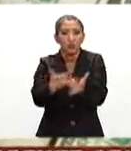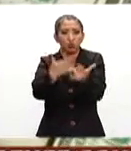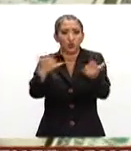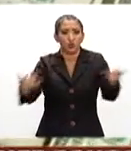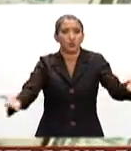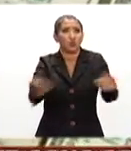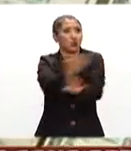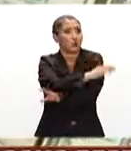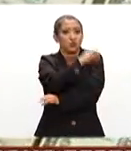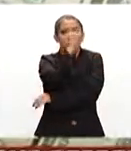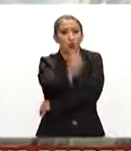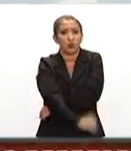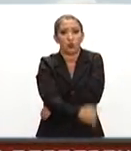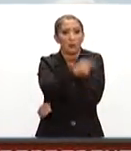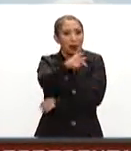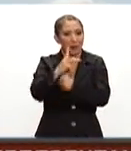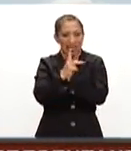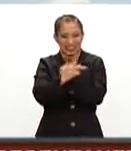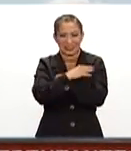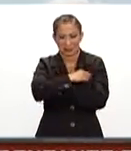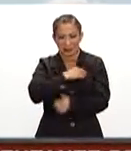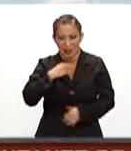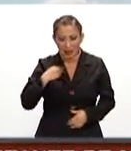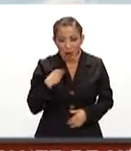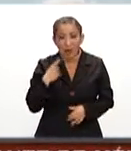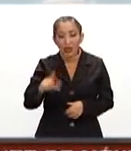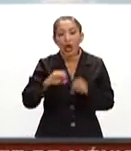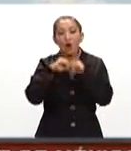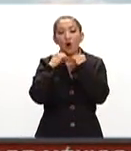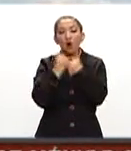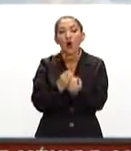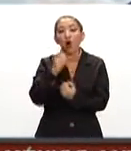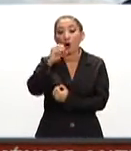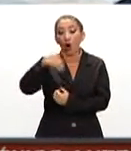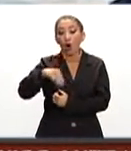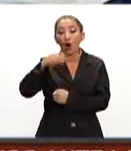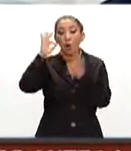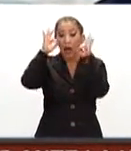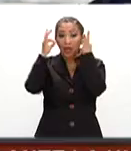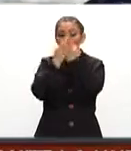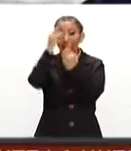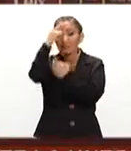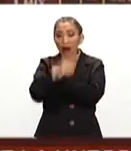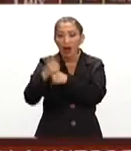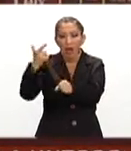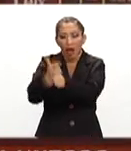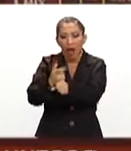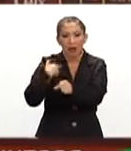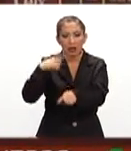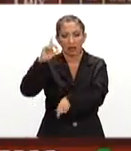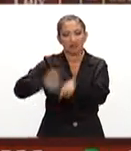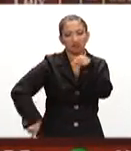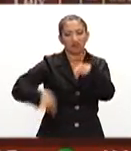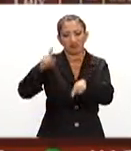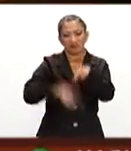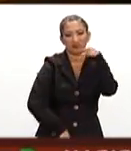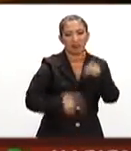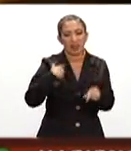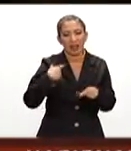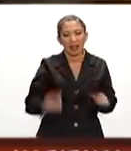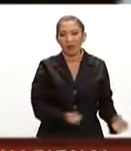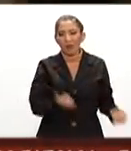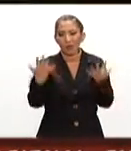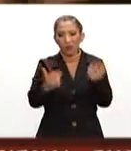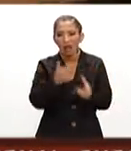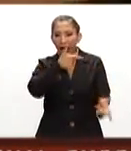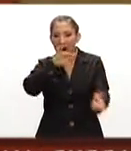historia registrada por los países miembros de la Organización Mundial de las Aduanas para la Detección y Combate y Tráfico Ilegal